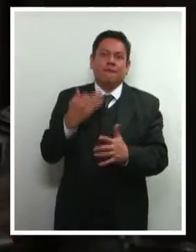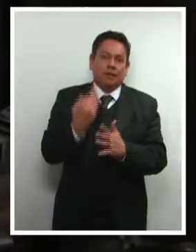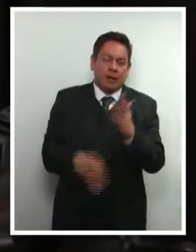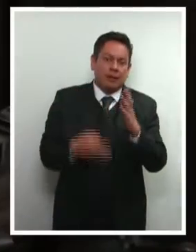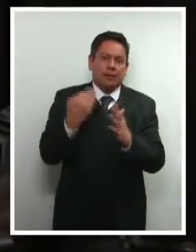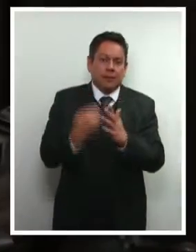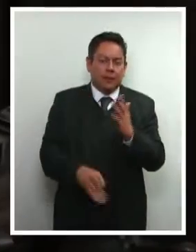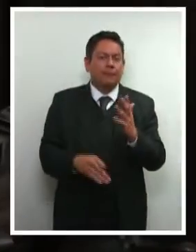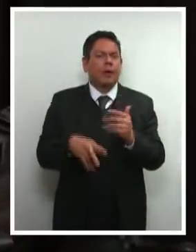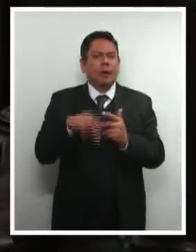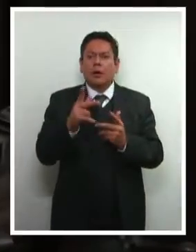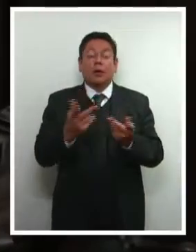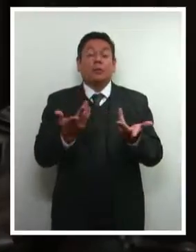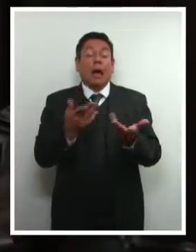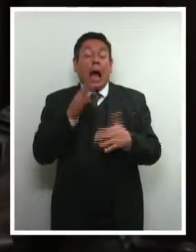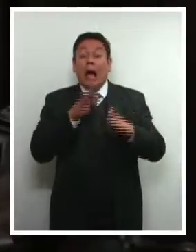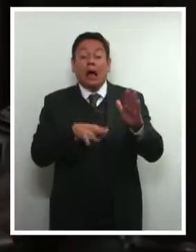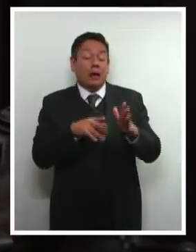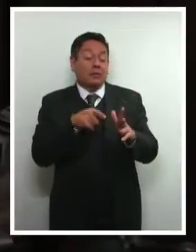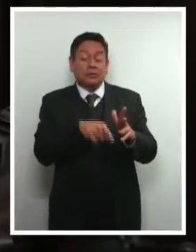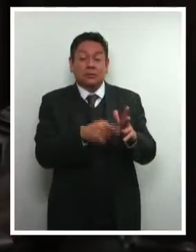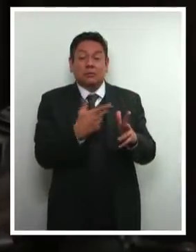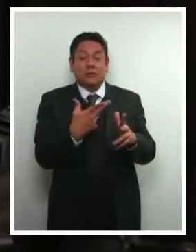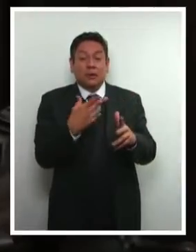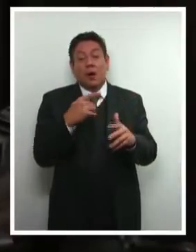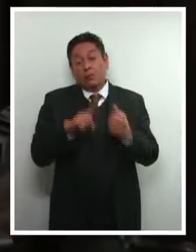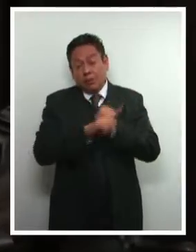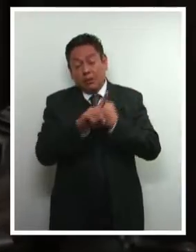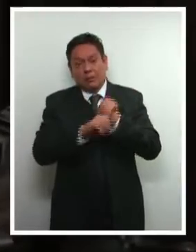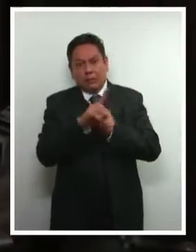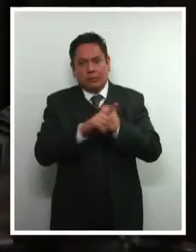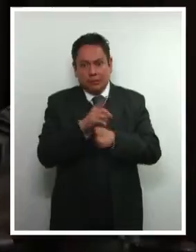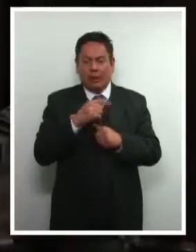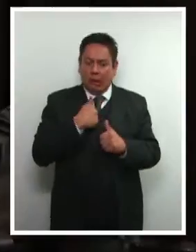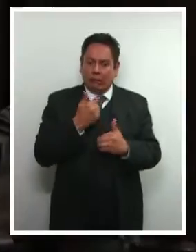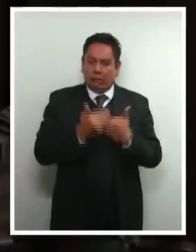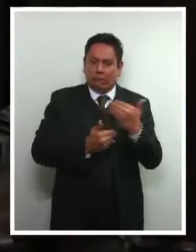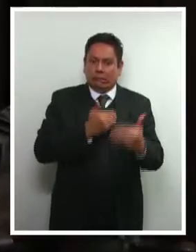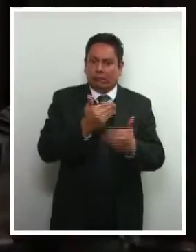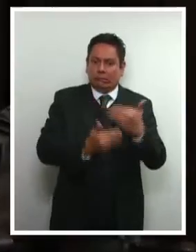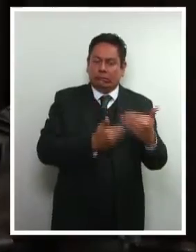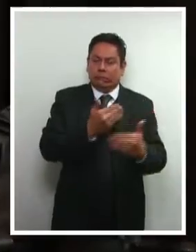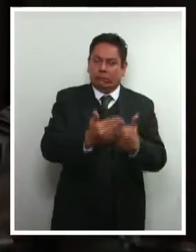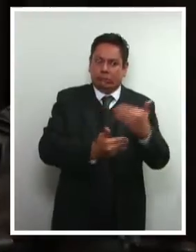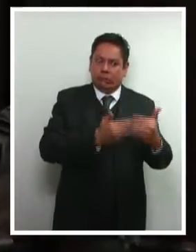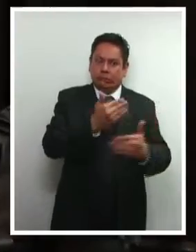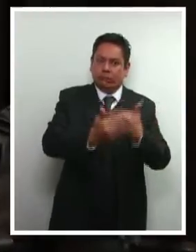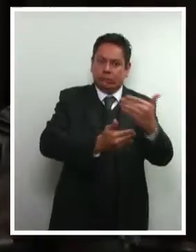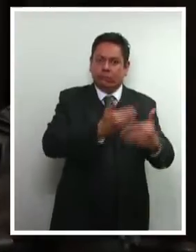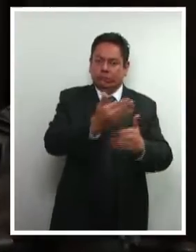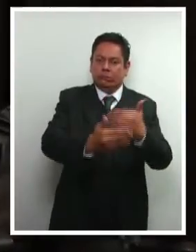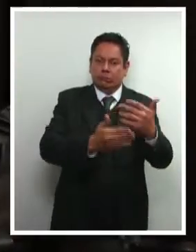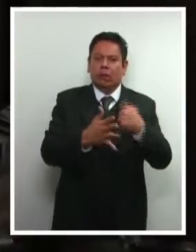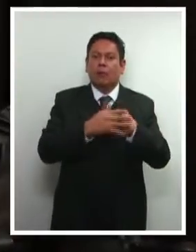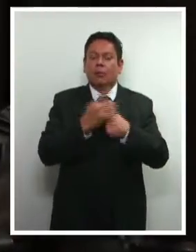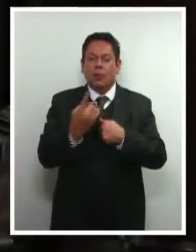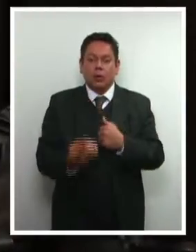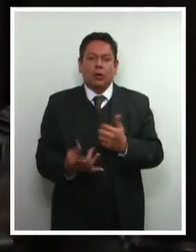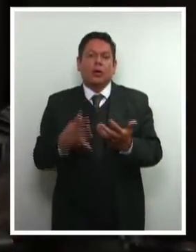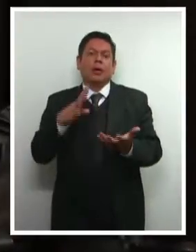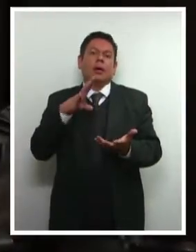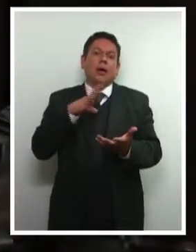a pesar de todas estas carencias y desafíos, se sostiene gracias a que existen mecanismos de participación,